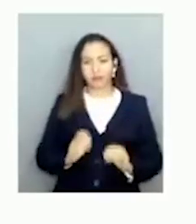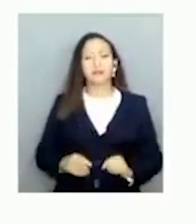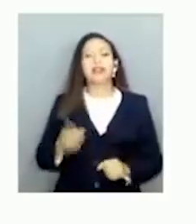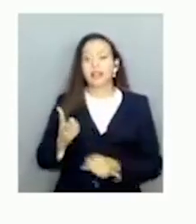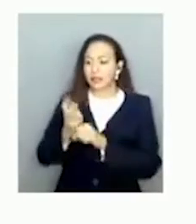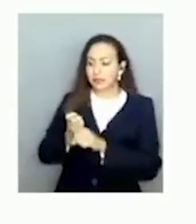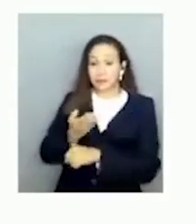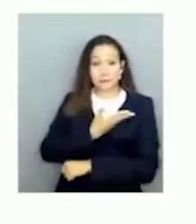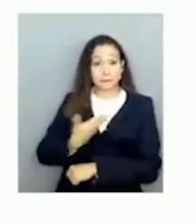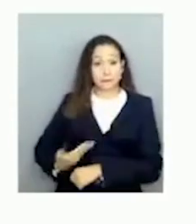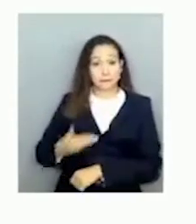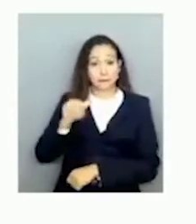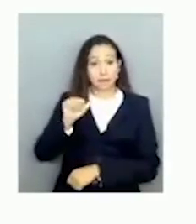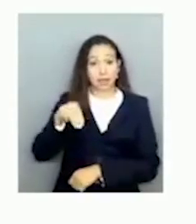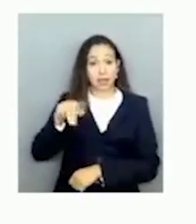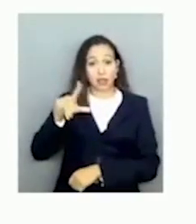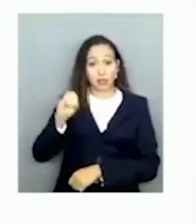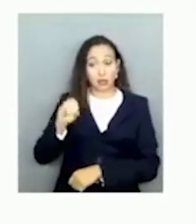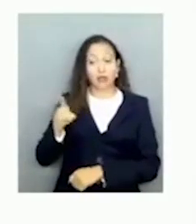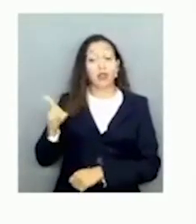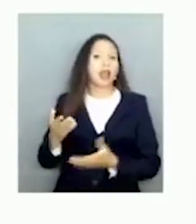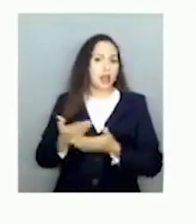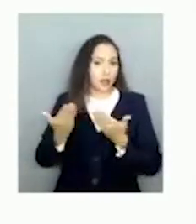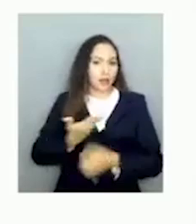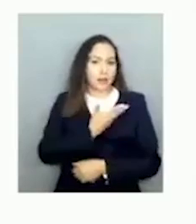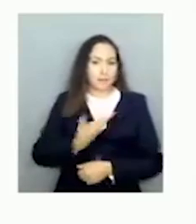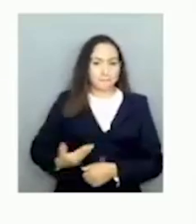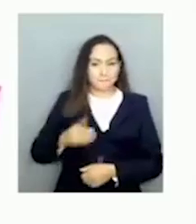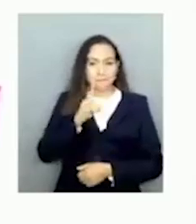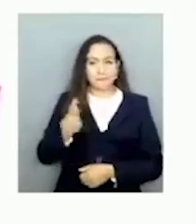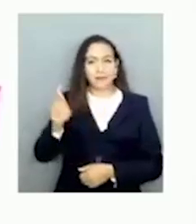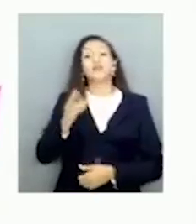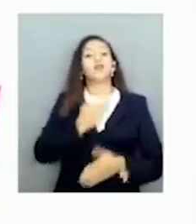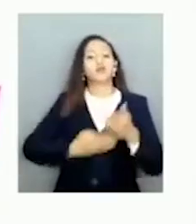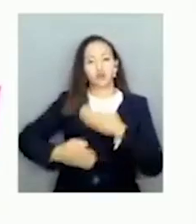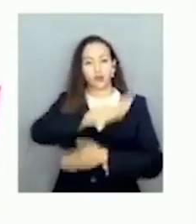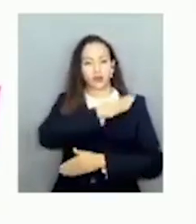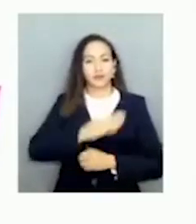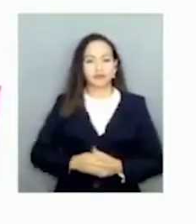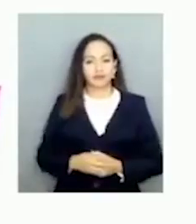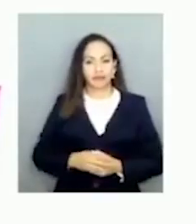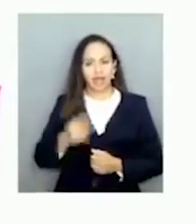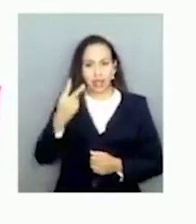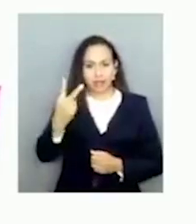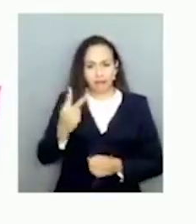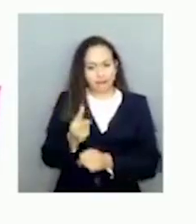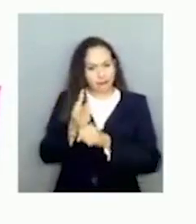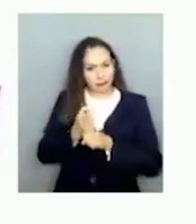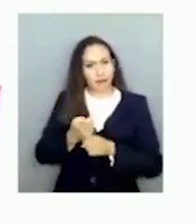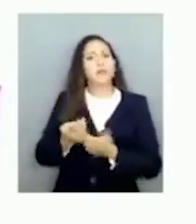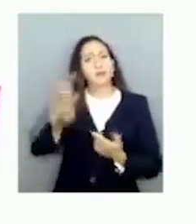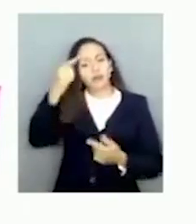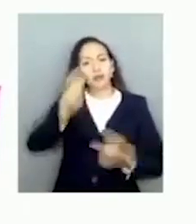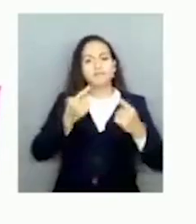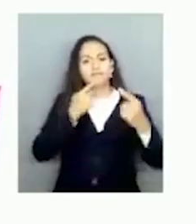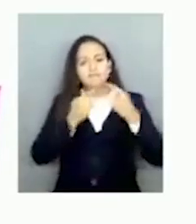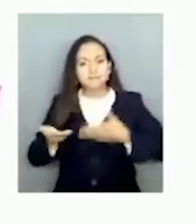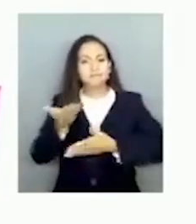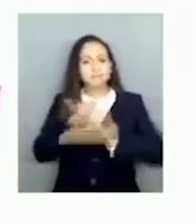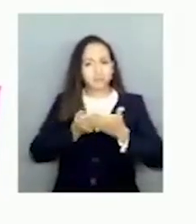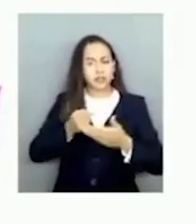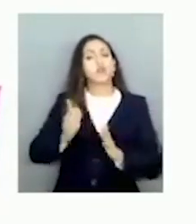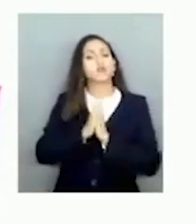López Obrador como a la virtual presidenta, la doctora Claudia Sheinbaum, a sumarse a este diálogo plural y a que nos abran la